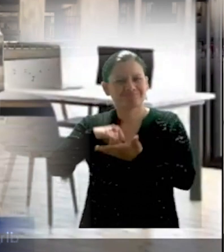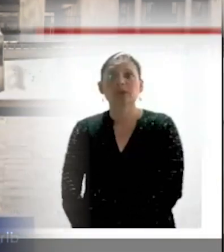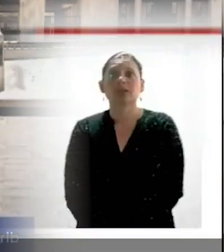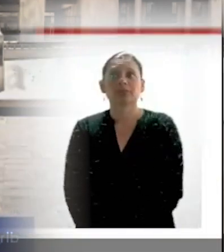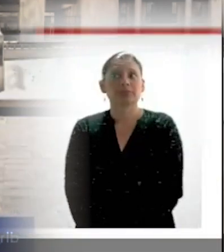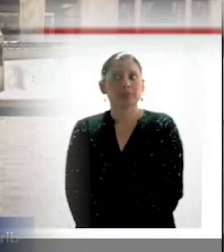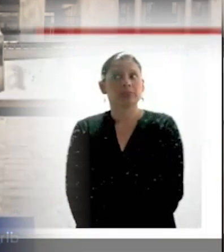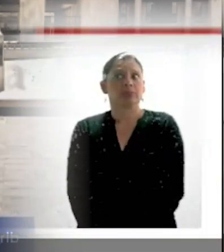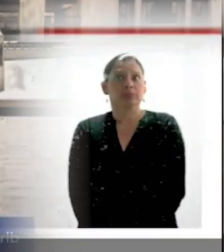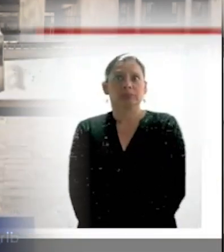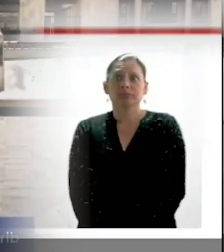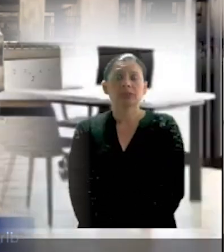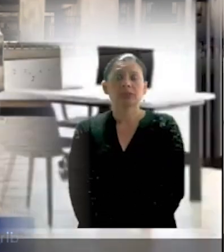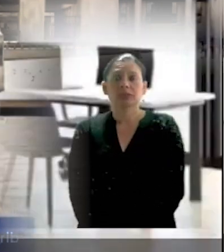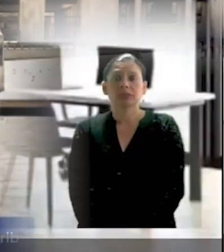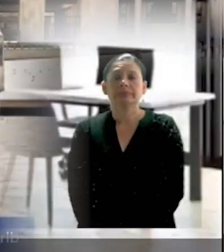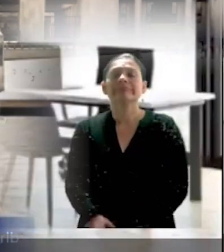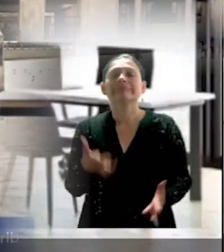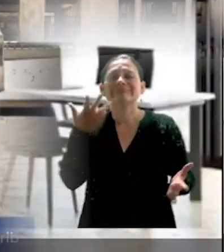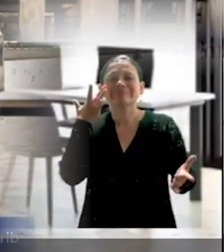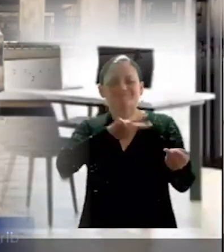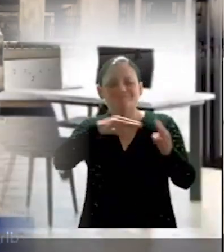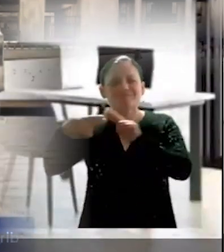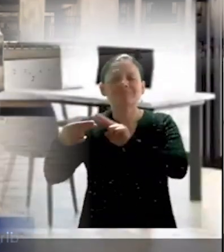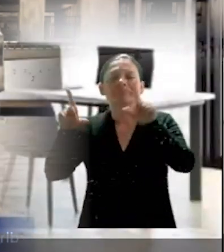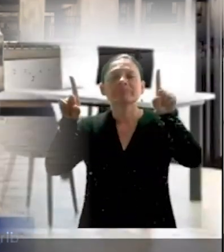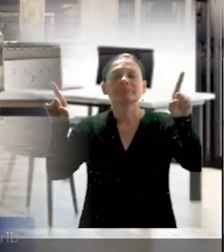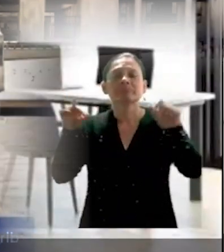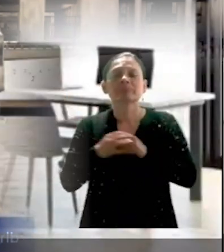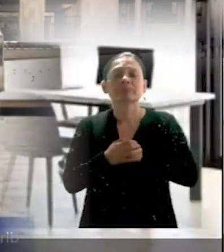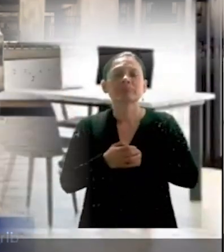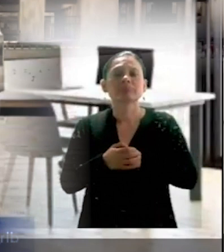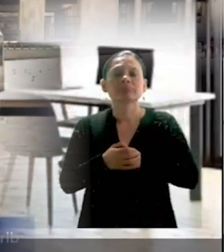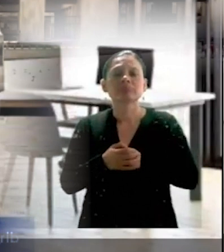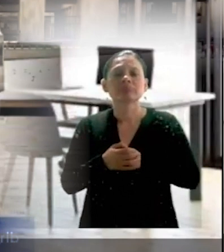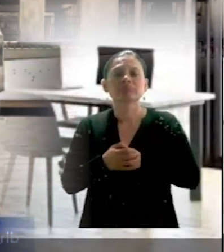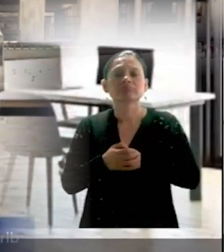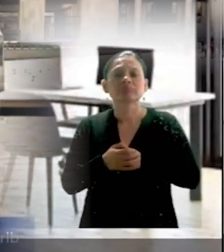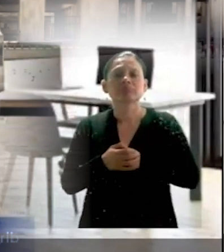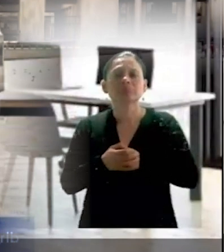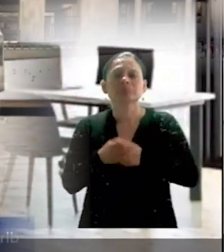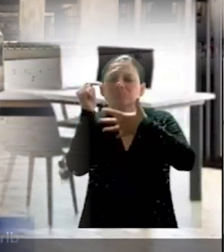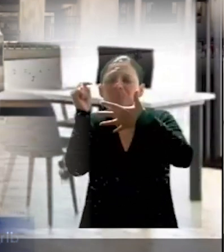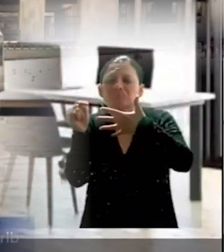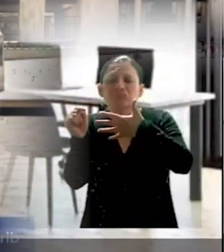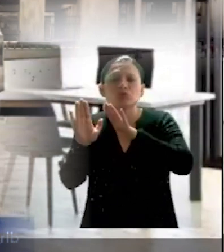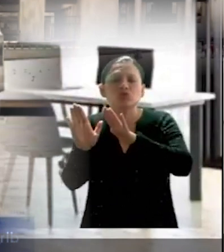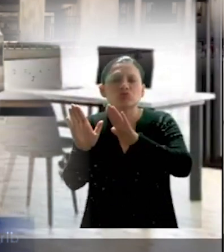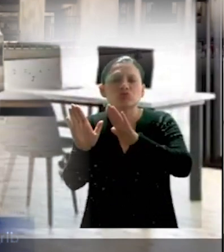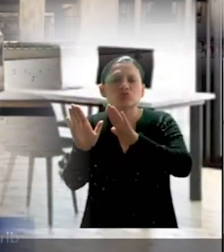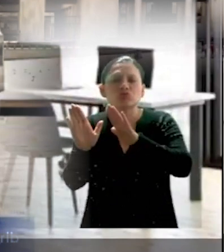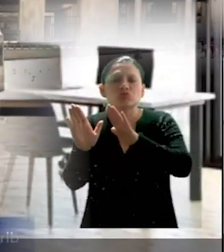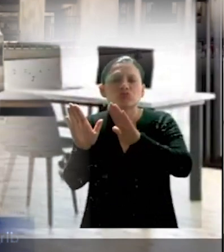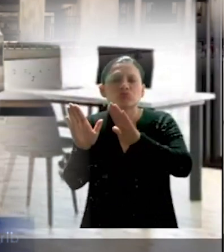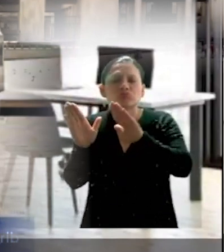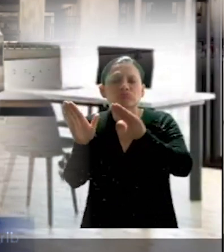abierta en relación con el tema de los órganos de cierre y ese conocido antes